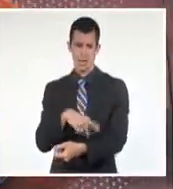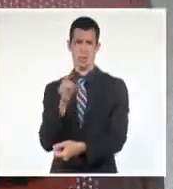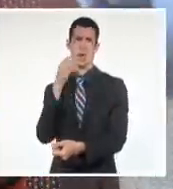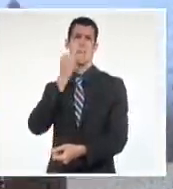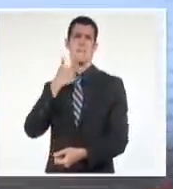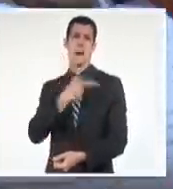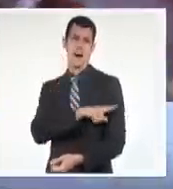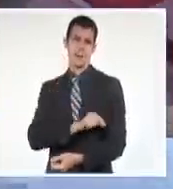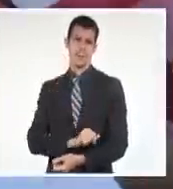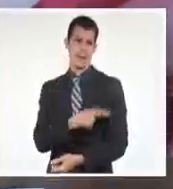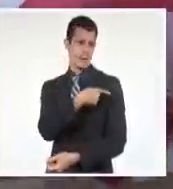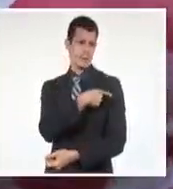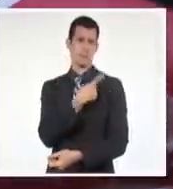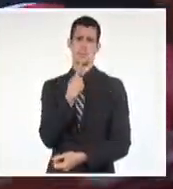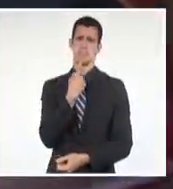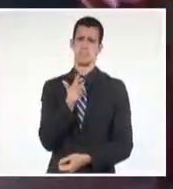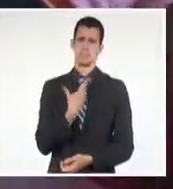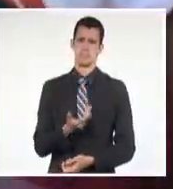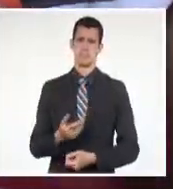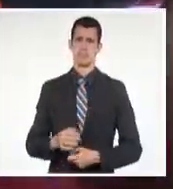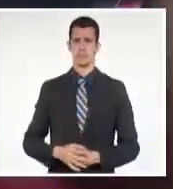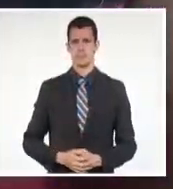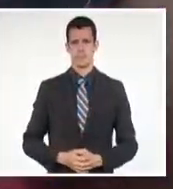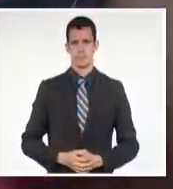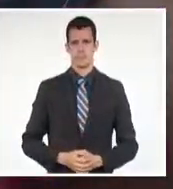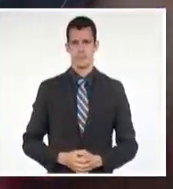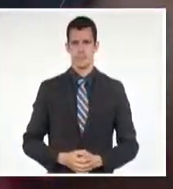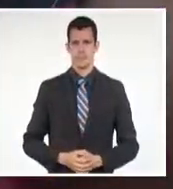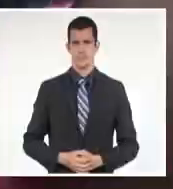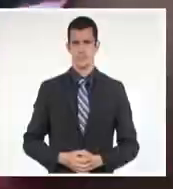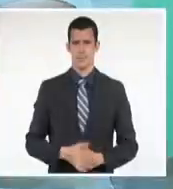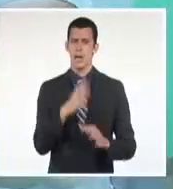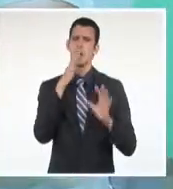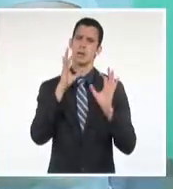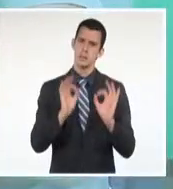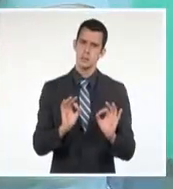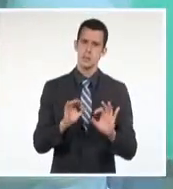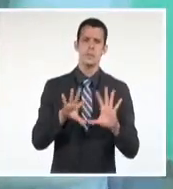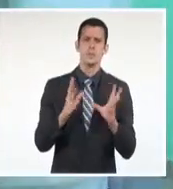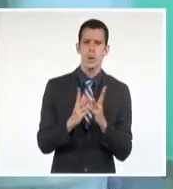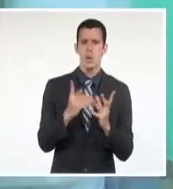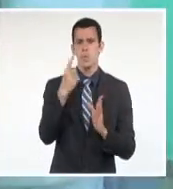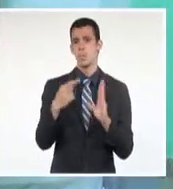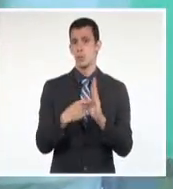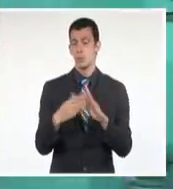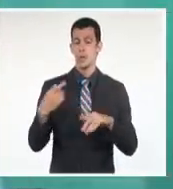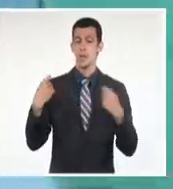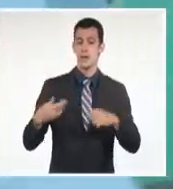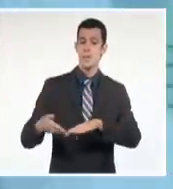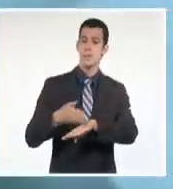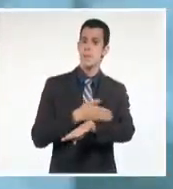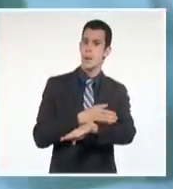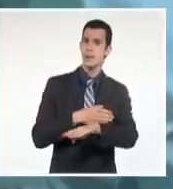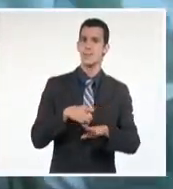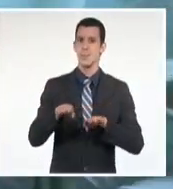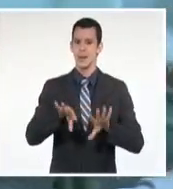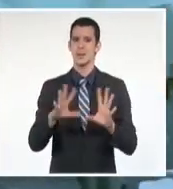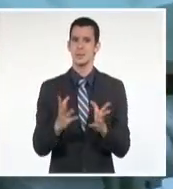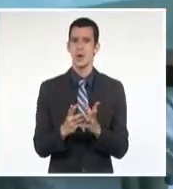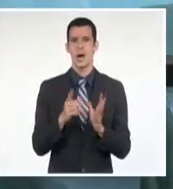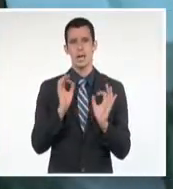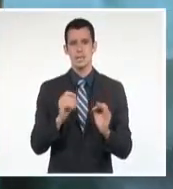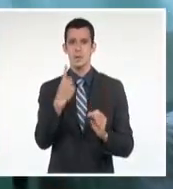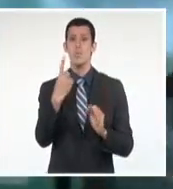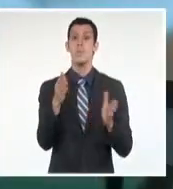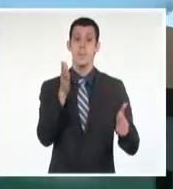Reguladora Nacional para velar por el cumplimiento de las buenas prácticas clínicas y las recomendaciones realizadas en la primera etapa del